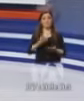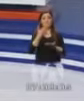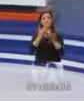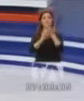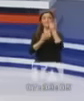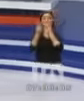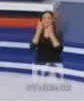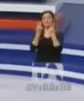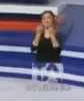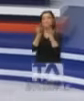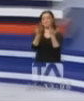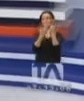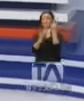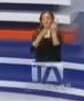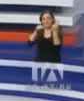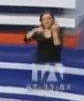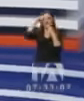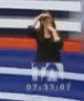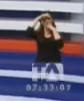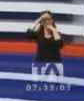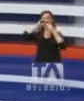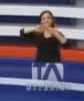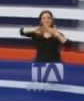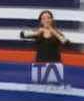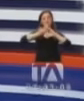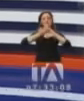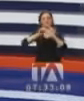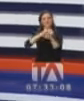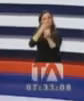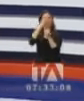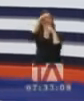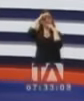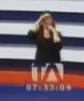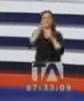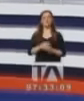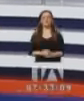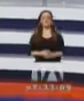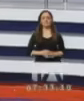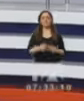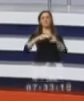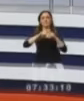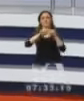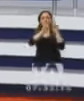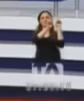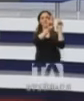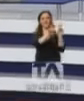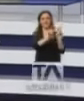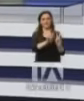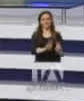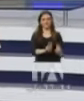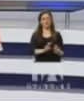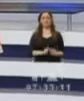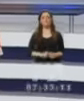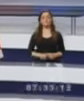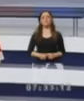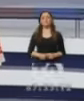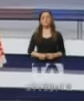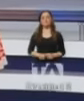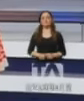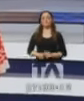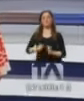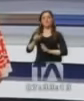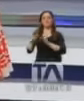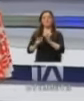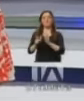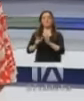gracias por continuar en nuestra sintonía. Estamos en su noticiero de la comunidad en la segunda emisión. Vamos a empezar con los titulares de inmediato. Le contamos que los moradores